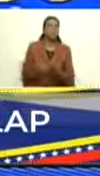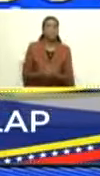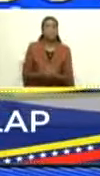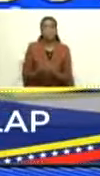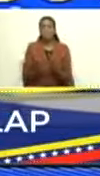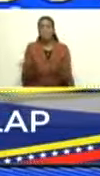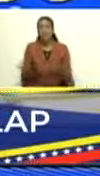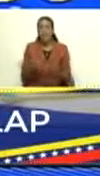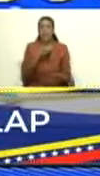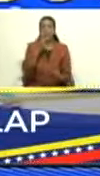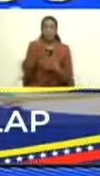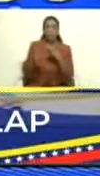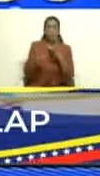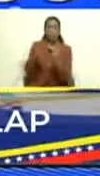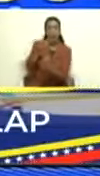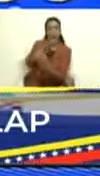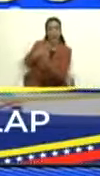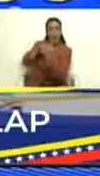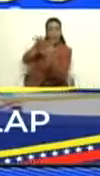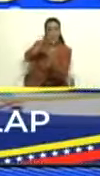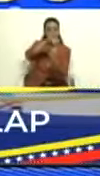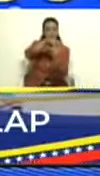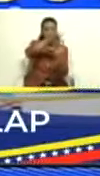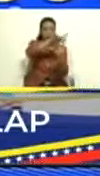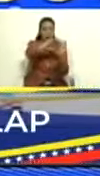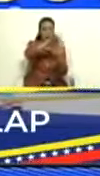a mentir, a manipular.